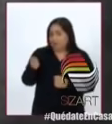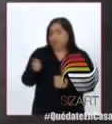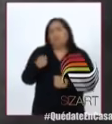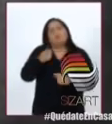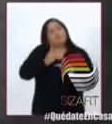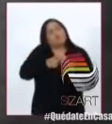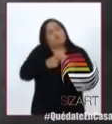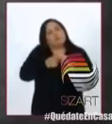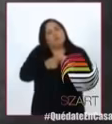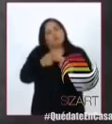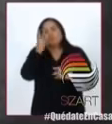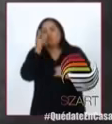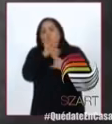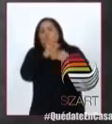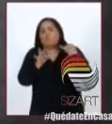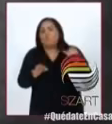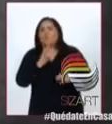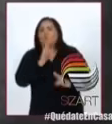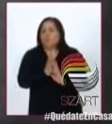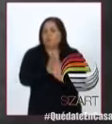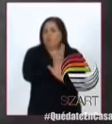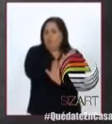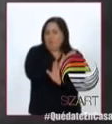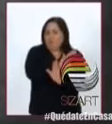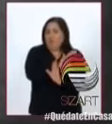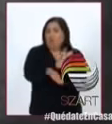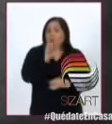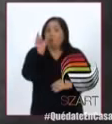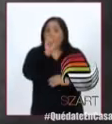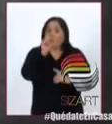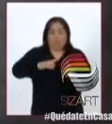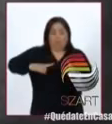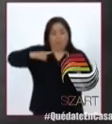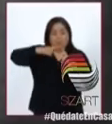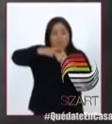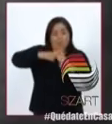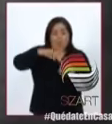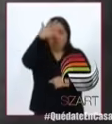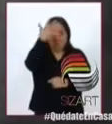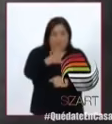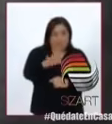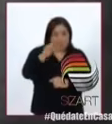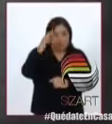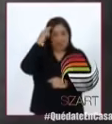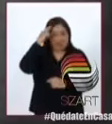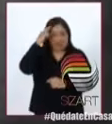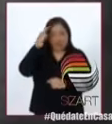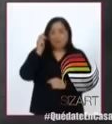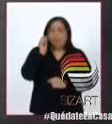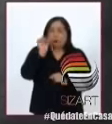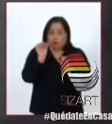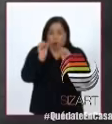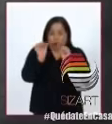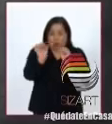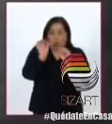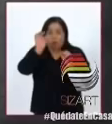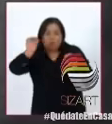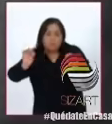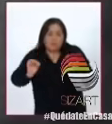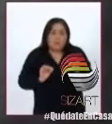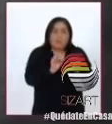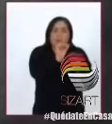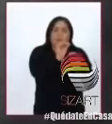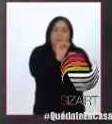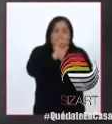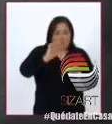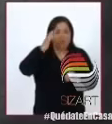Analicemos los dos últimos resultados. Cuando se dividió entre 10 la cantidad, el punto decimal se recorrió un lugar hacia la